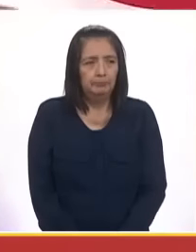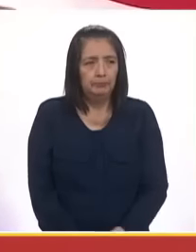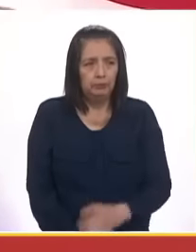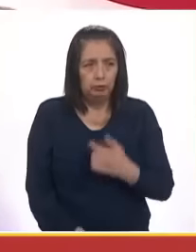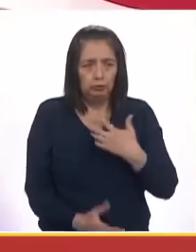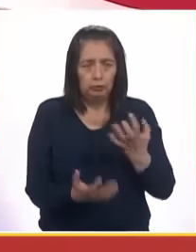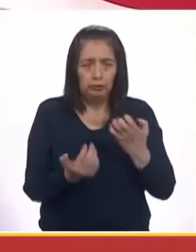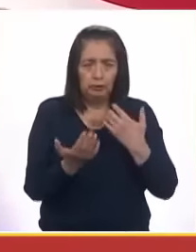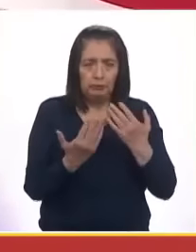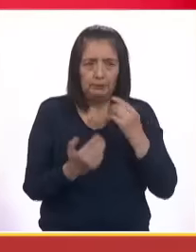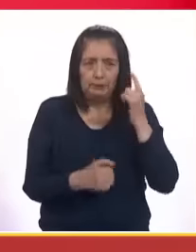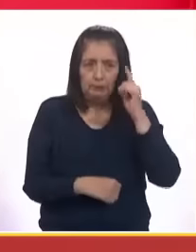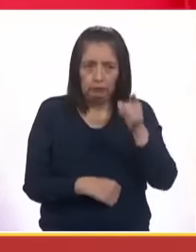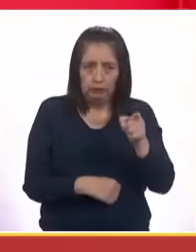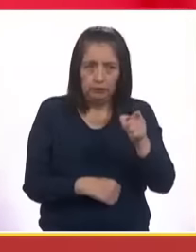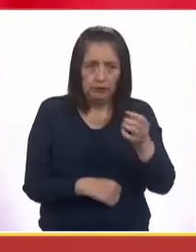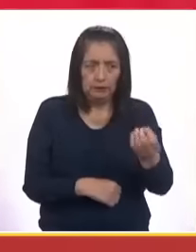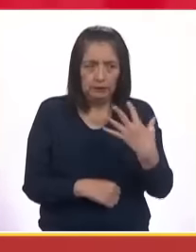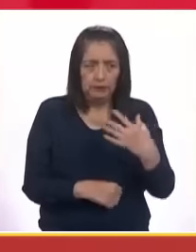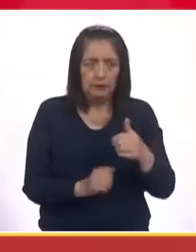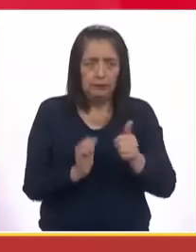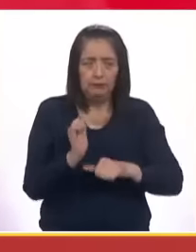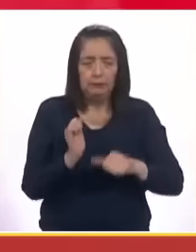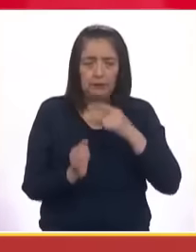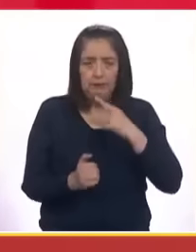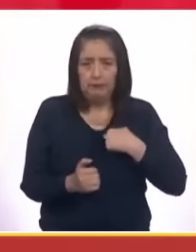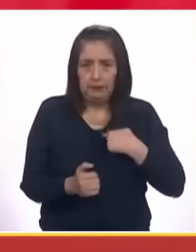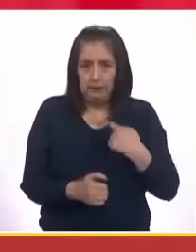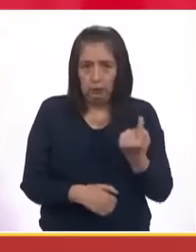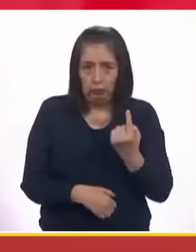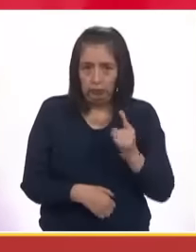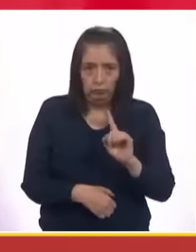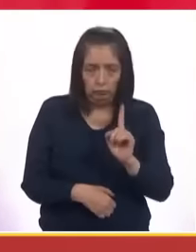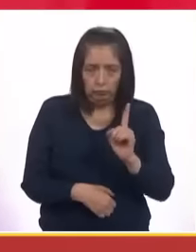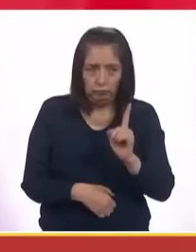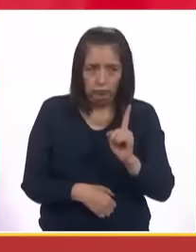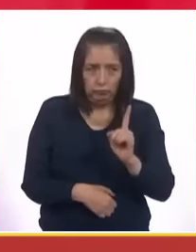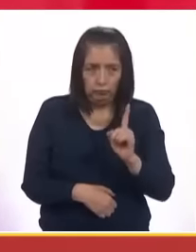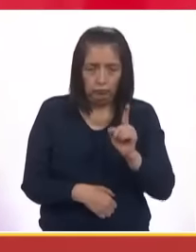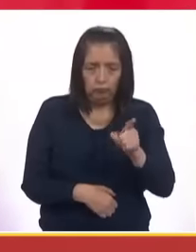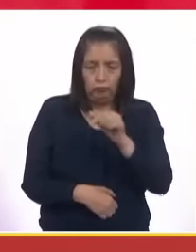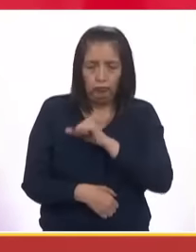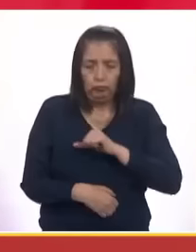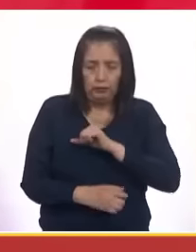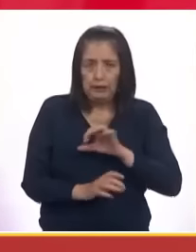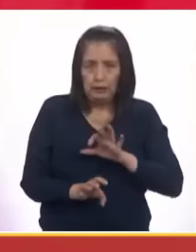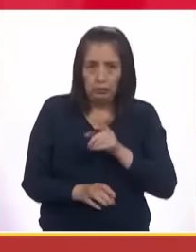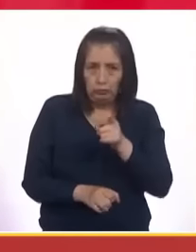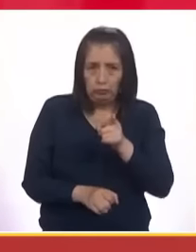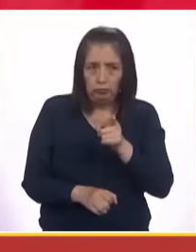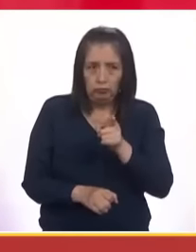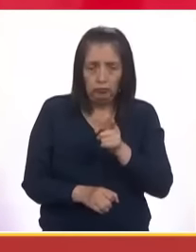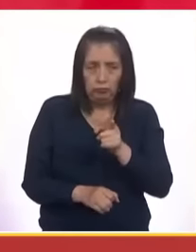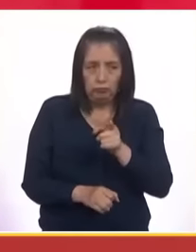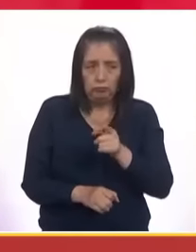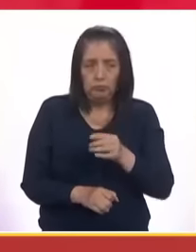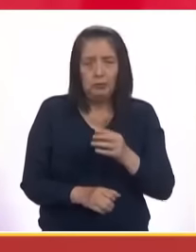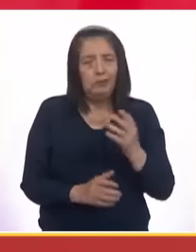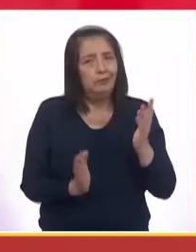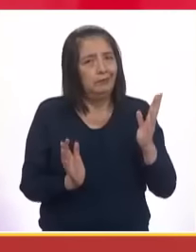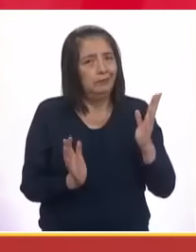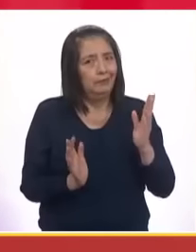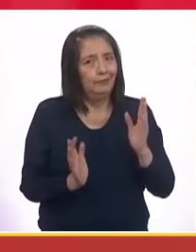quiero dirigirme a usted y decirle que mi hermana no está sola. Con sus actitudes,